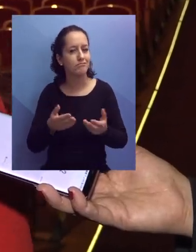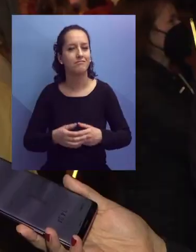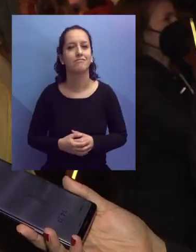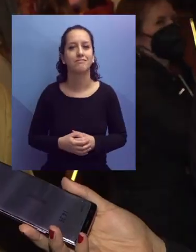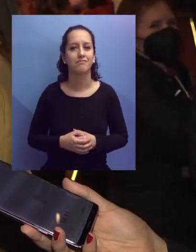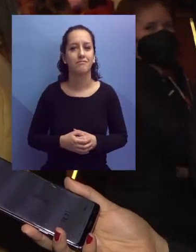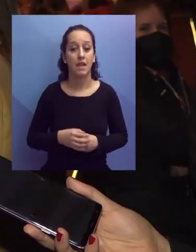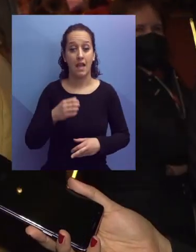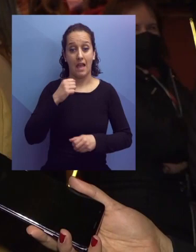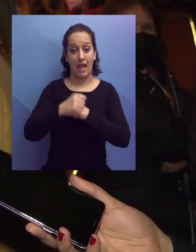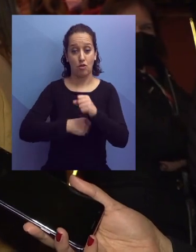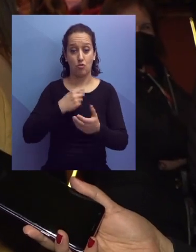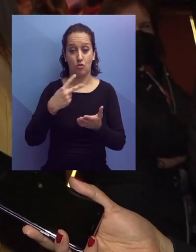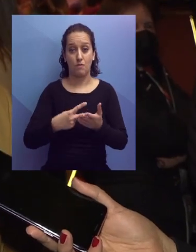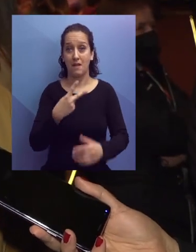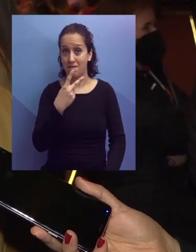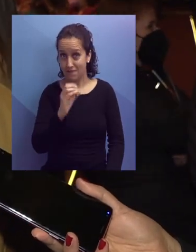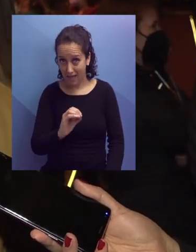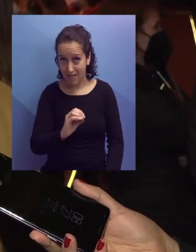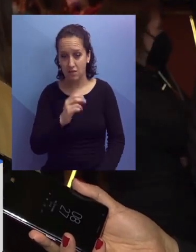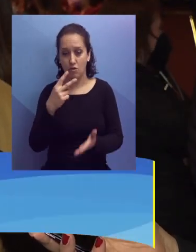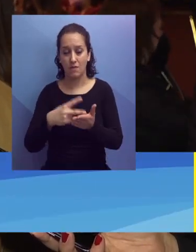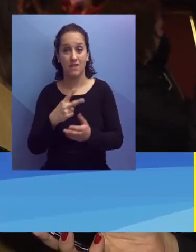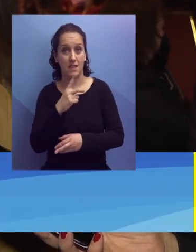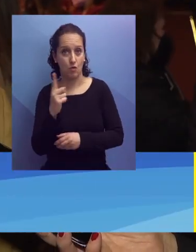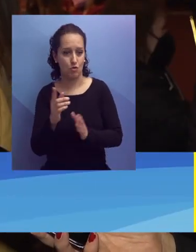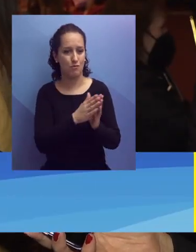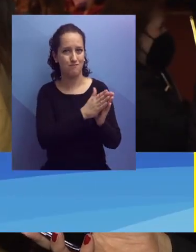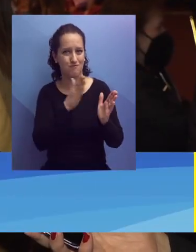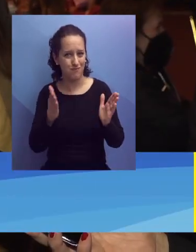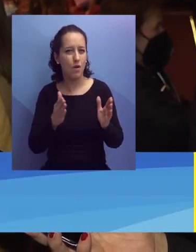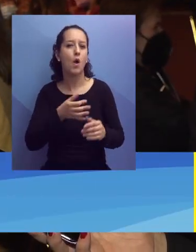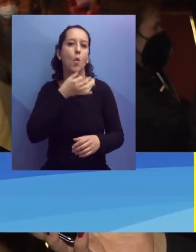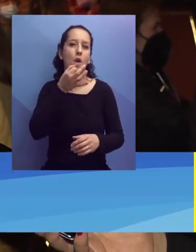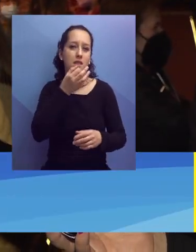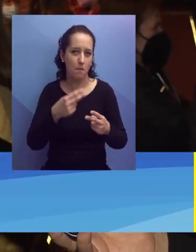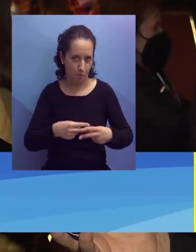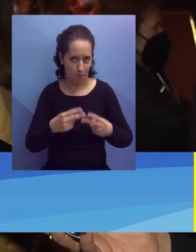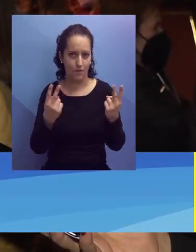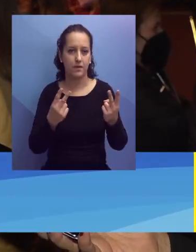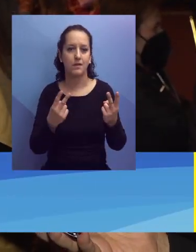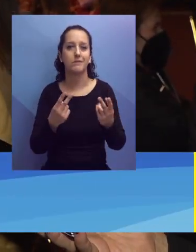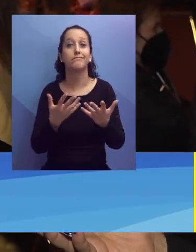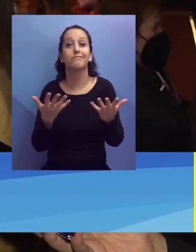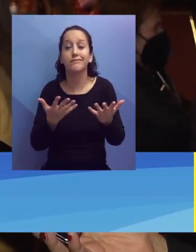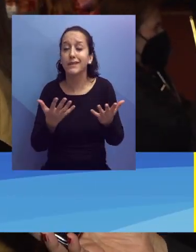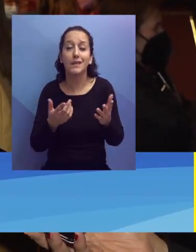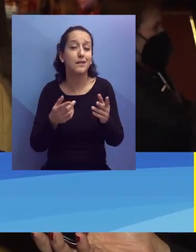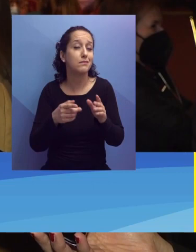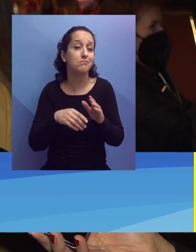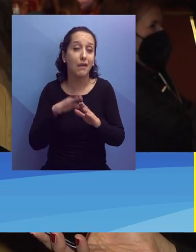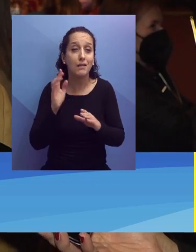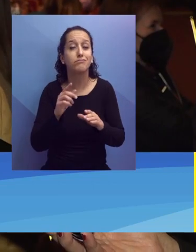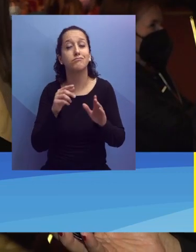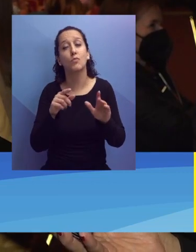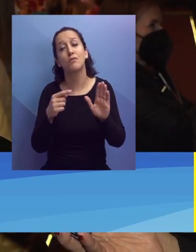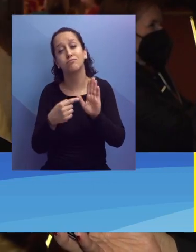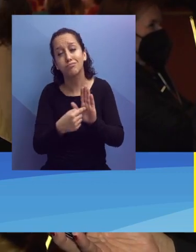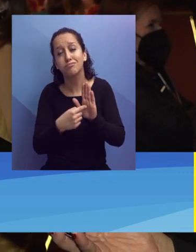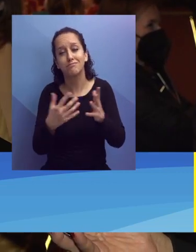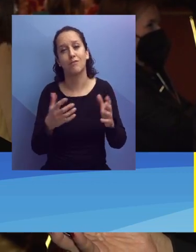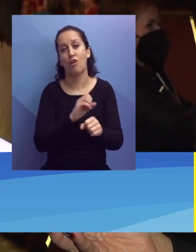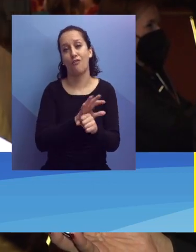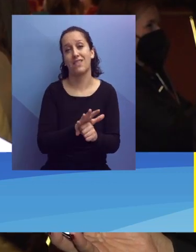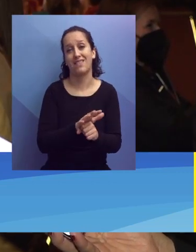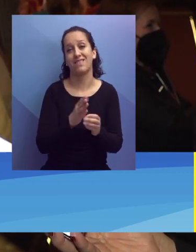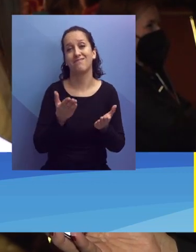pasado. El año 2020, particularmente el año 2021, que era lo que correspondía a esta cuenta pública, fue un año que estuvo marcado por el COVID. Efectivamente,